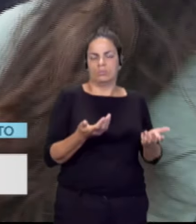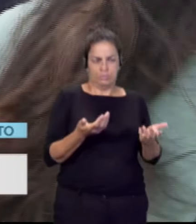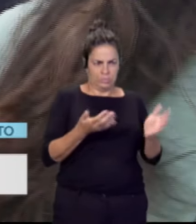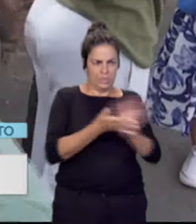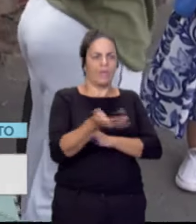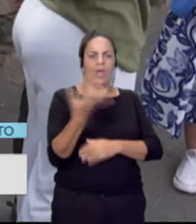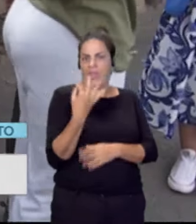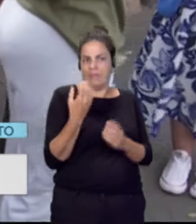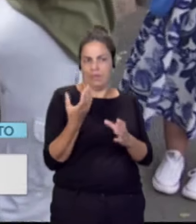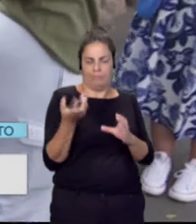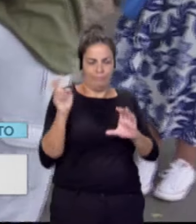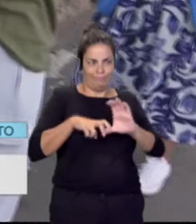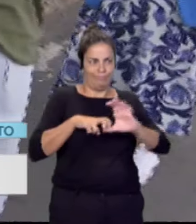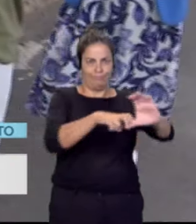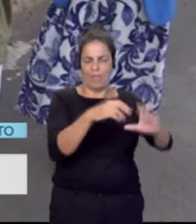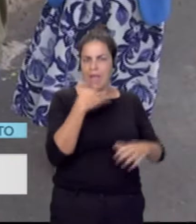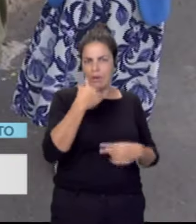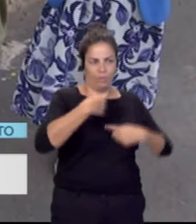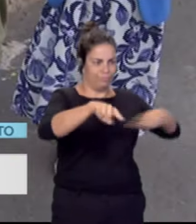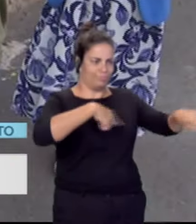así, desde un inicio